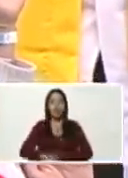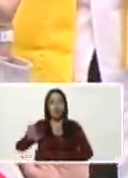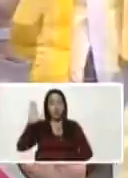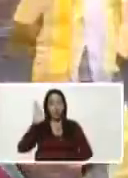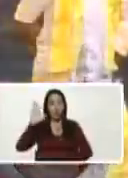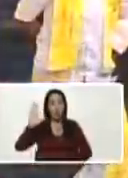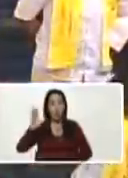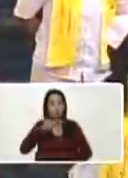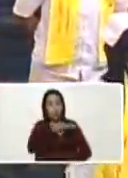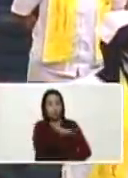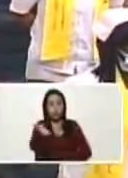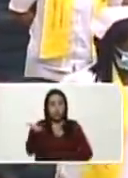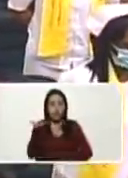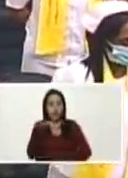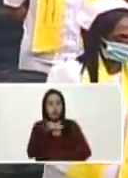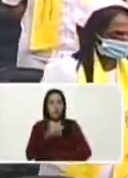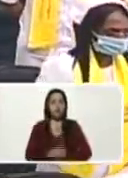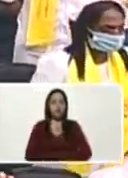juran ustedes